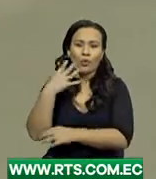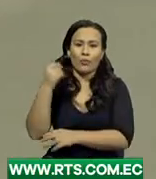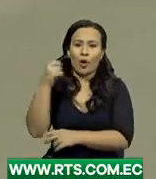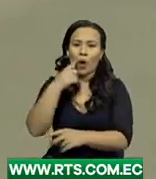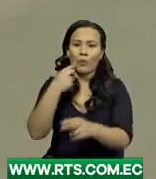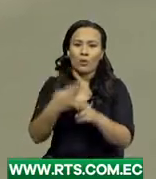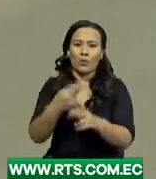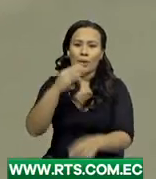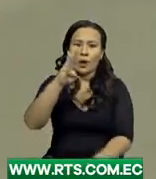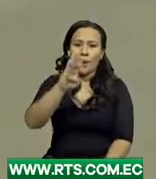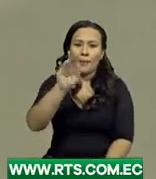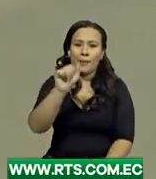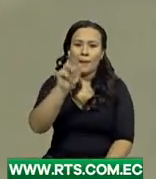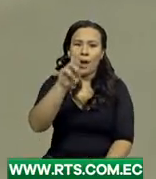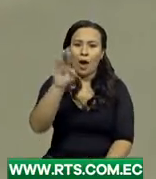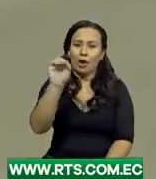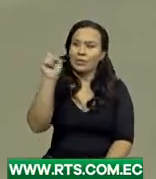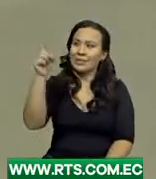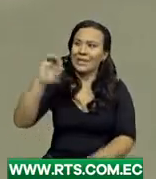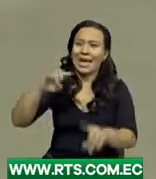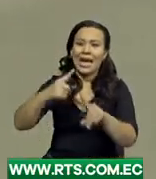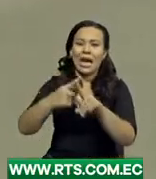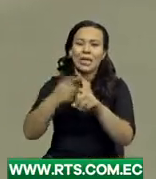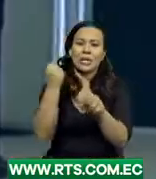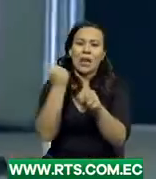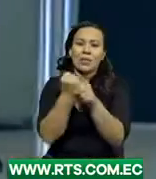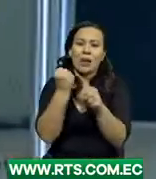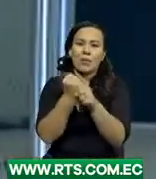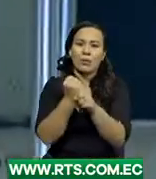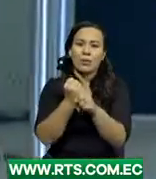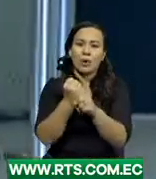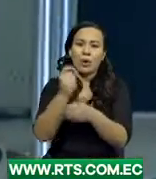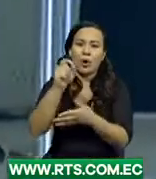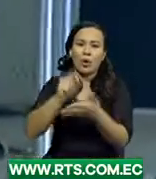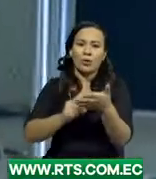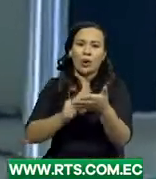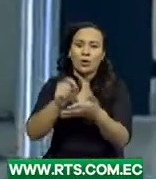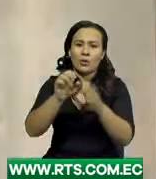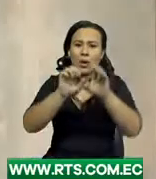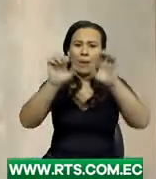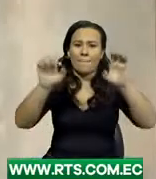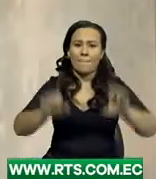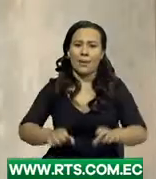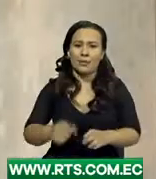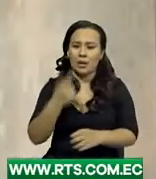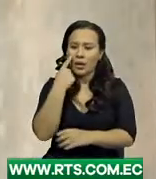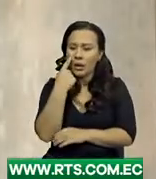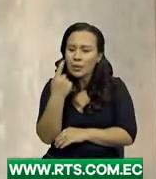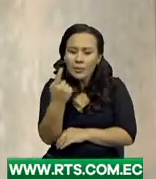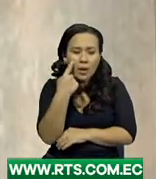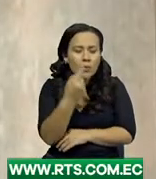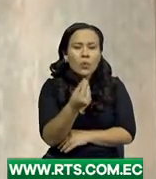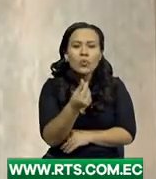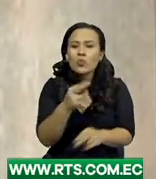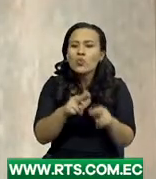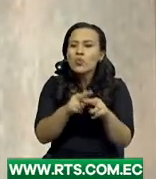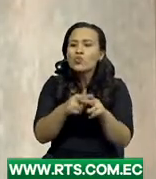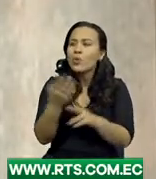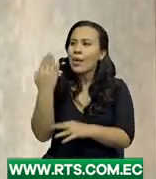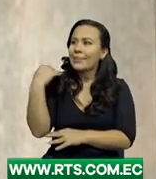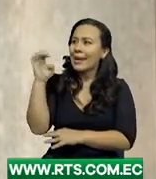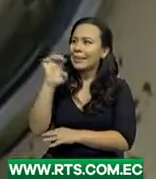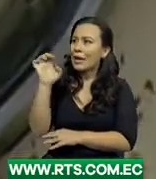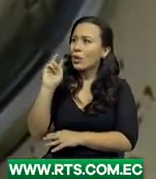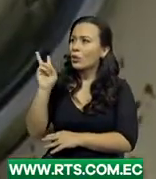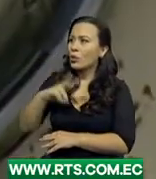Ramos, uno de los ex trabajadores de la compañía Cercoel, contratada por CENEL EP para medir el consumo y que en enero del